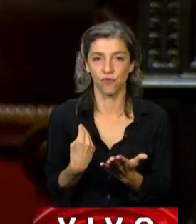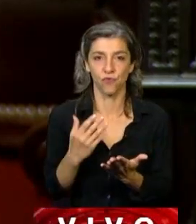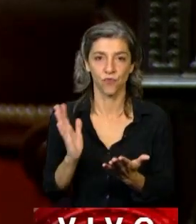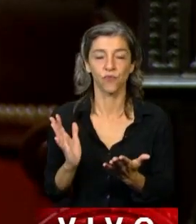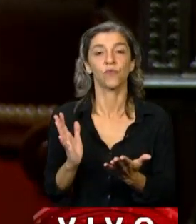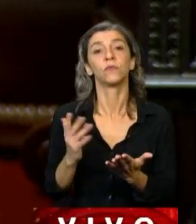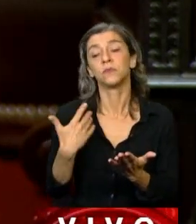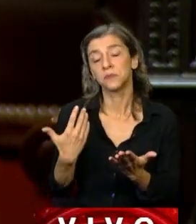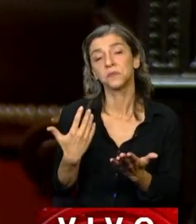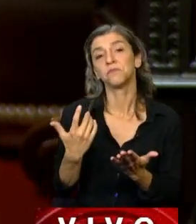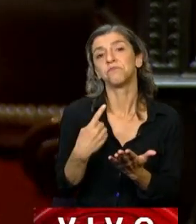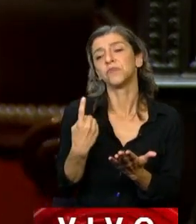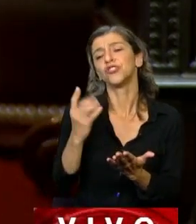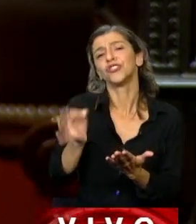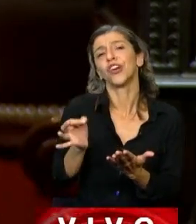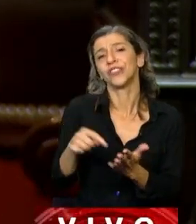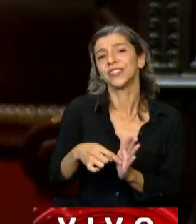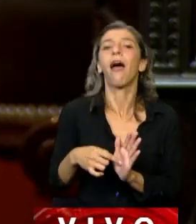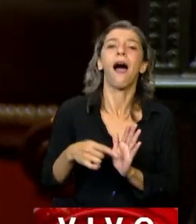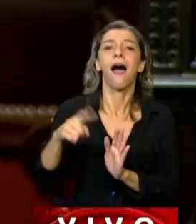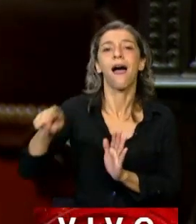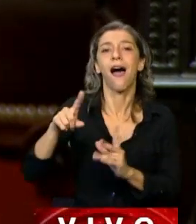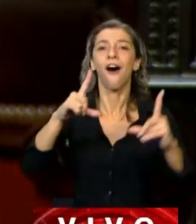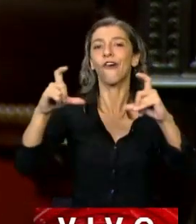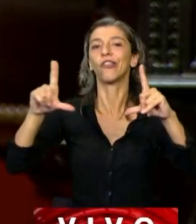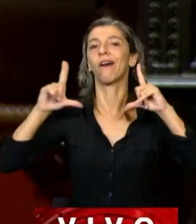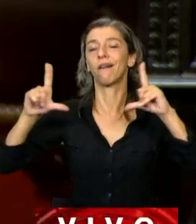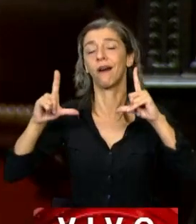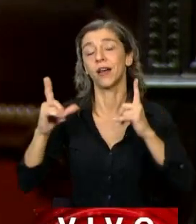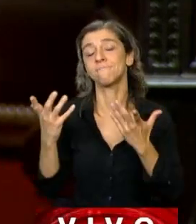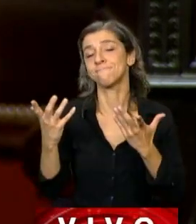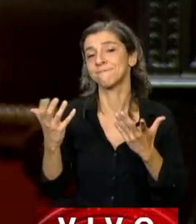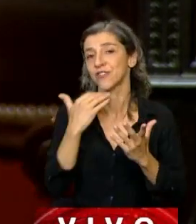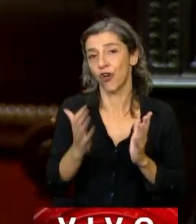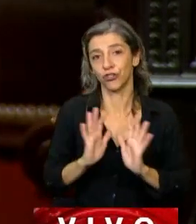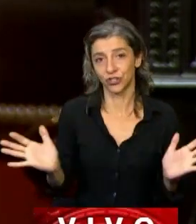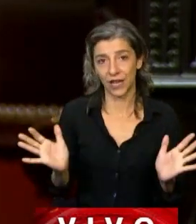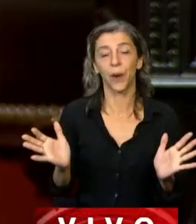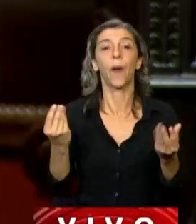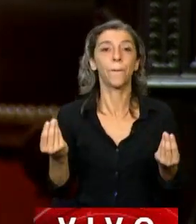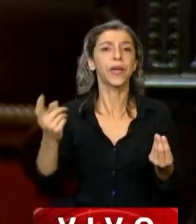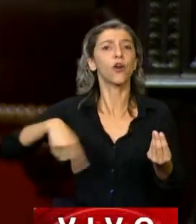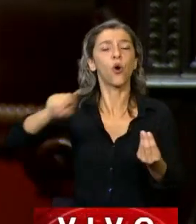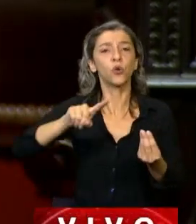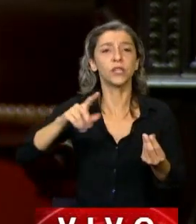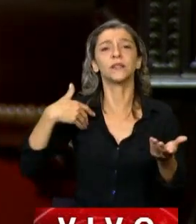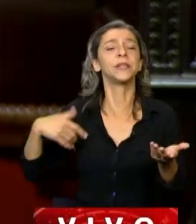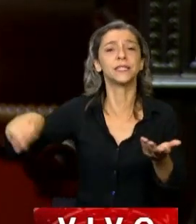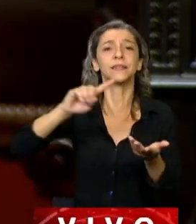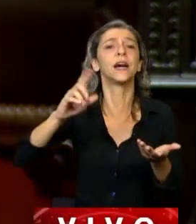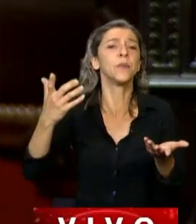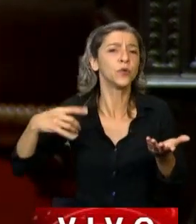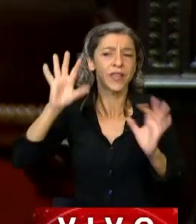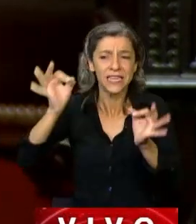Probablemente eso no sirva para las fotos de hoy, pero sirva para que no hayan más fotos de accidentes fatales ni de víctimas